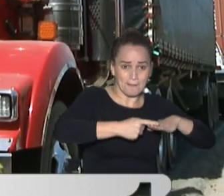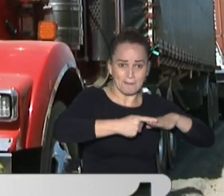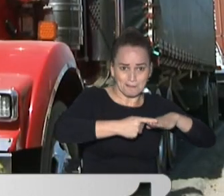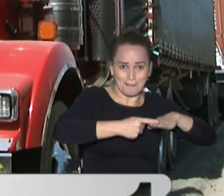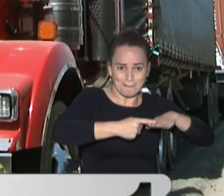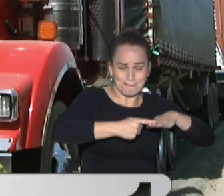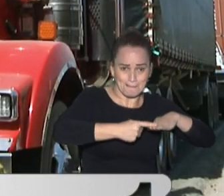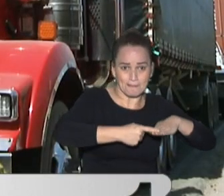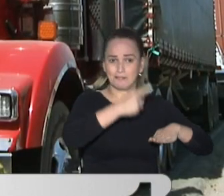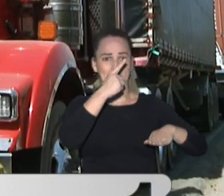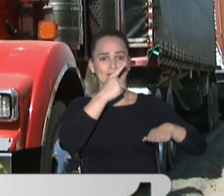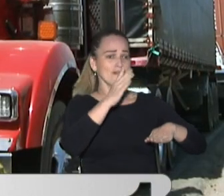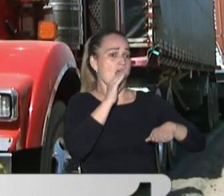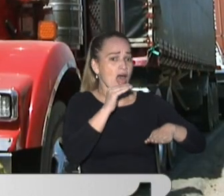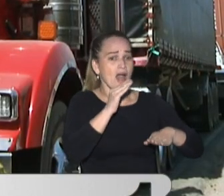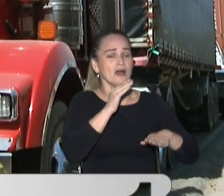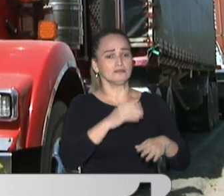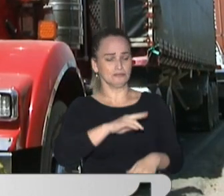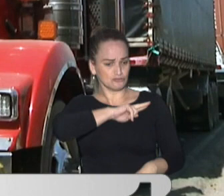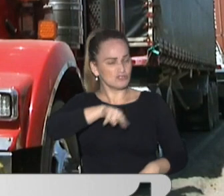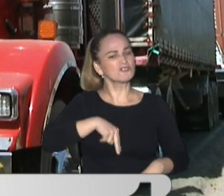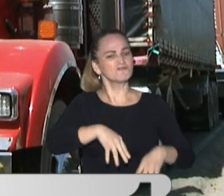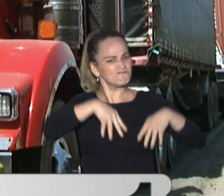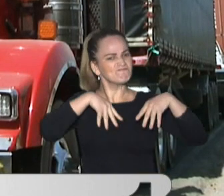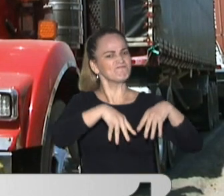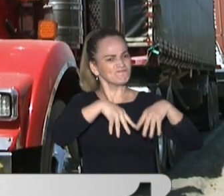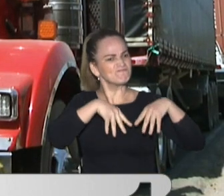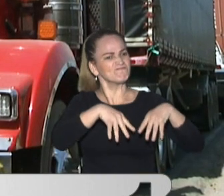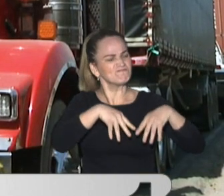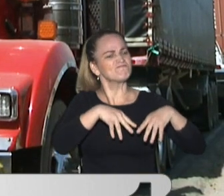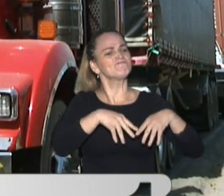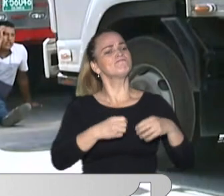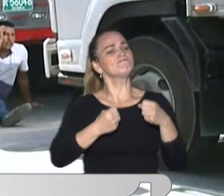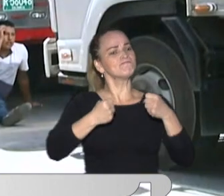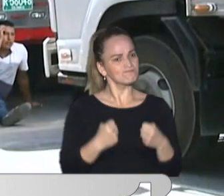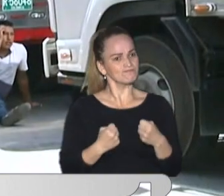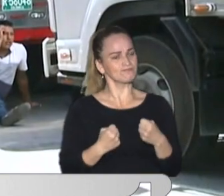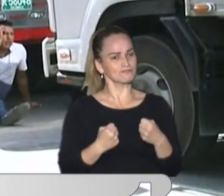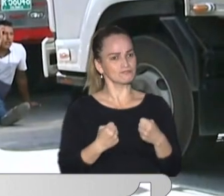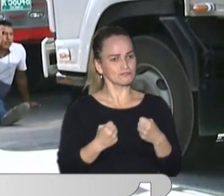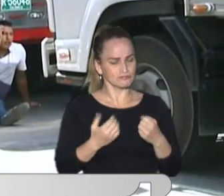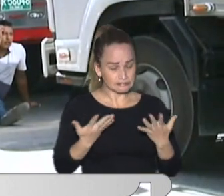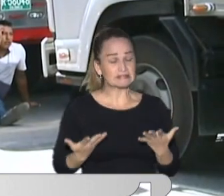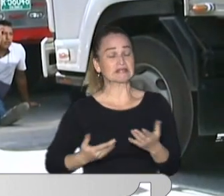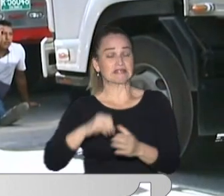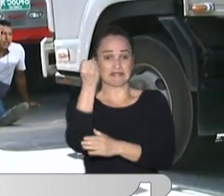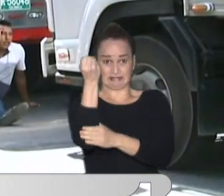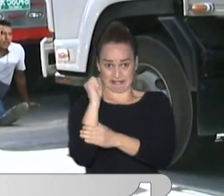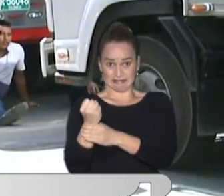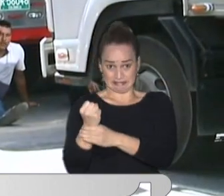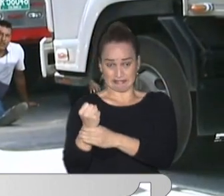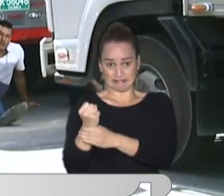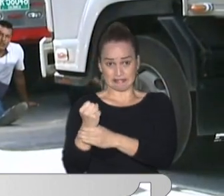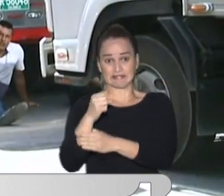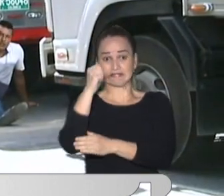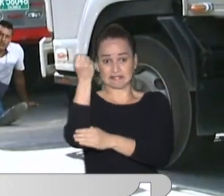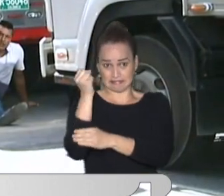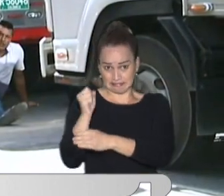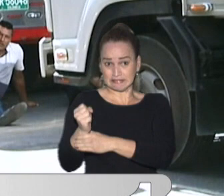razón la protesta que estamos haciendo, porque en realidad el detrimento patrimonial que nos generan